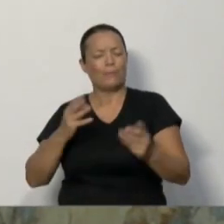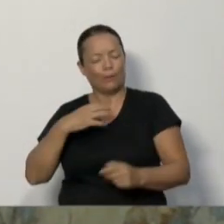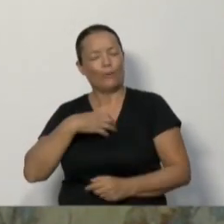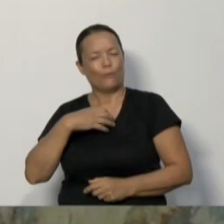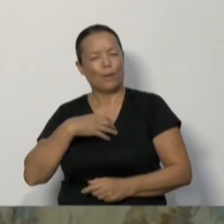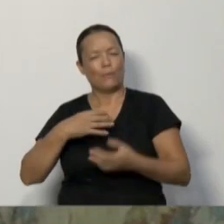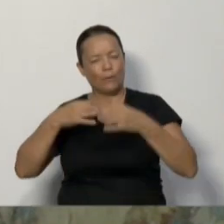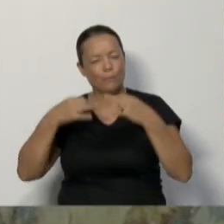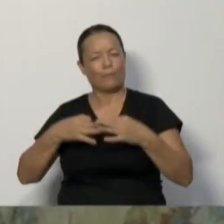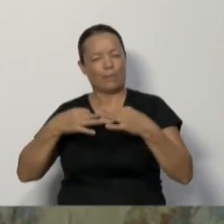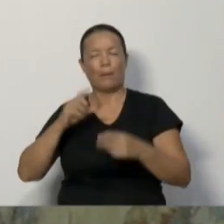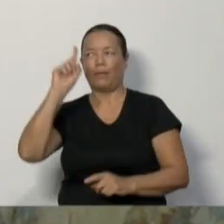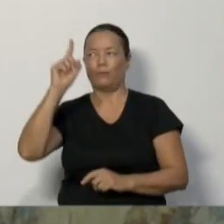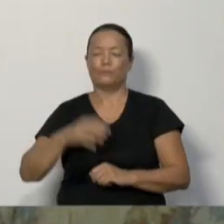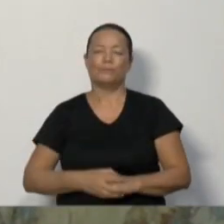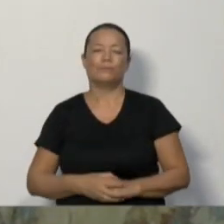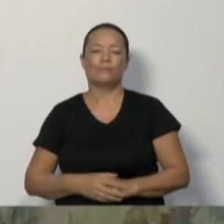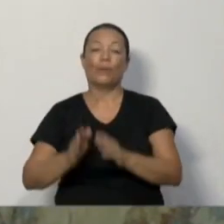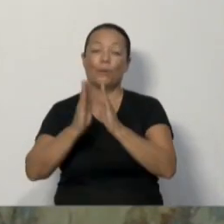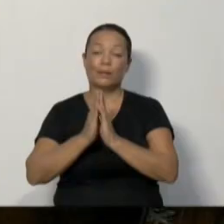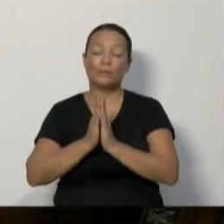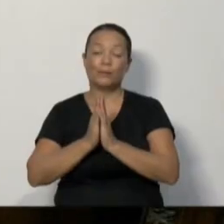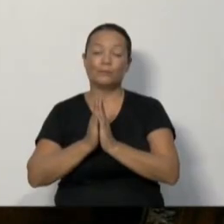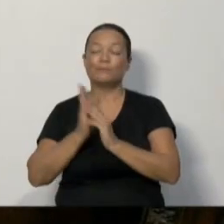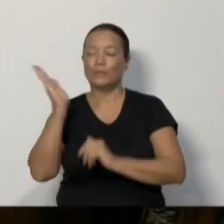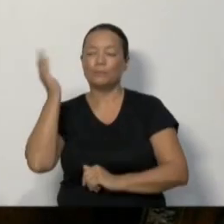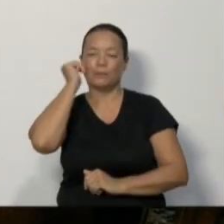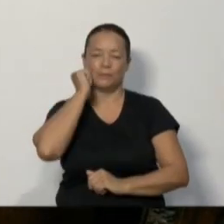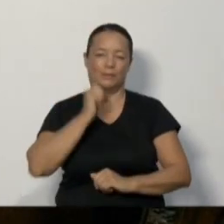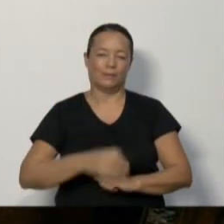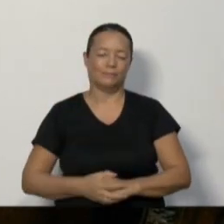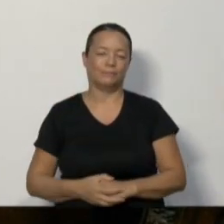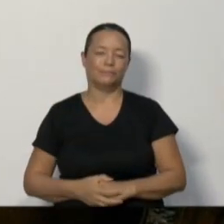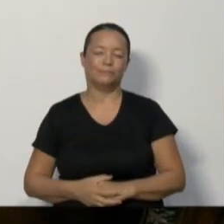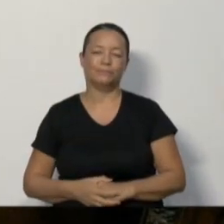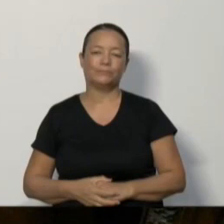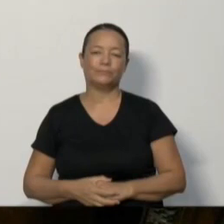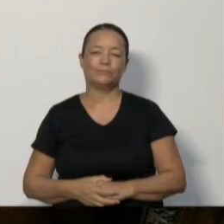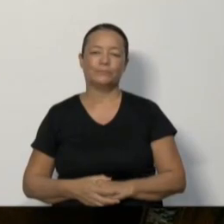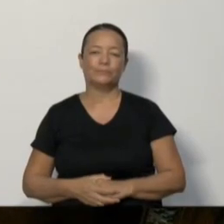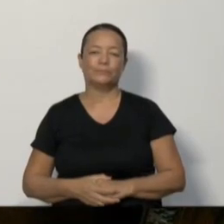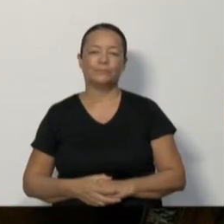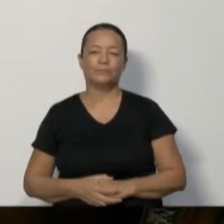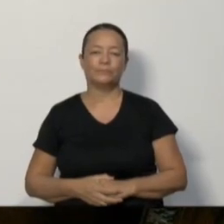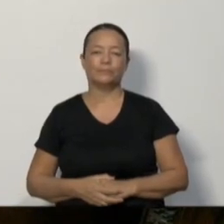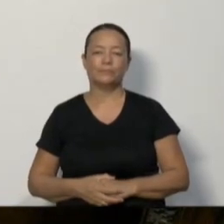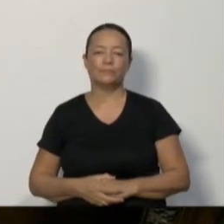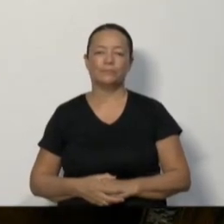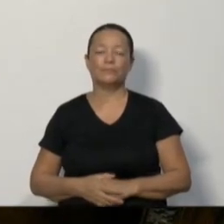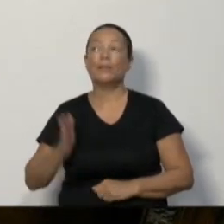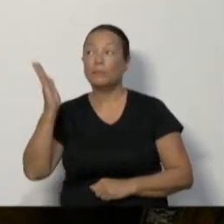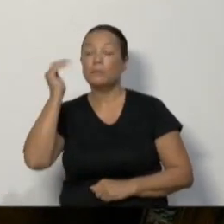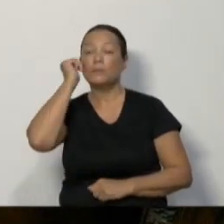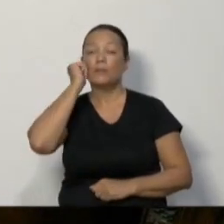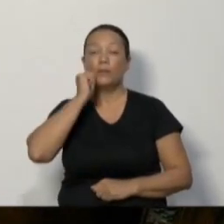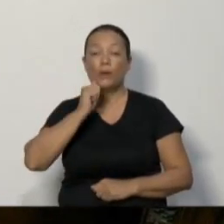confiemos plenamente en el Señor. Oremos. Escucha, Señor, nuestra oración. Escucha, Señor,